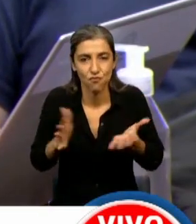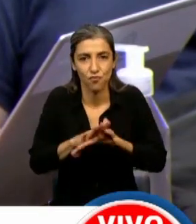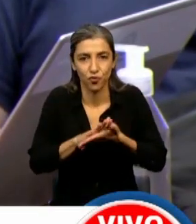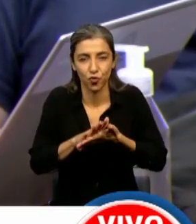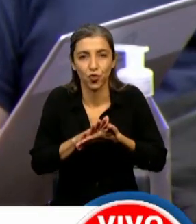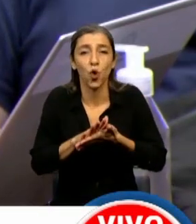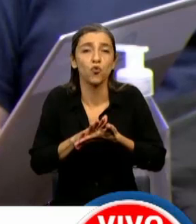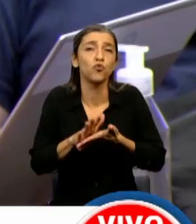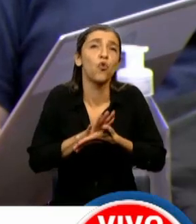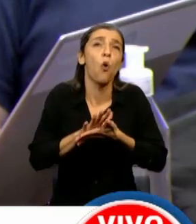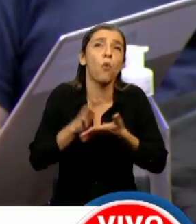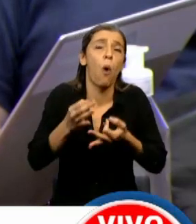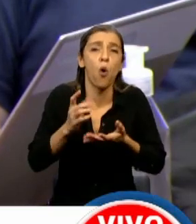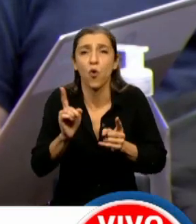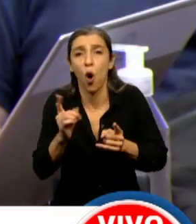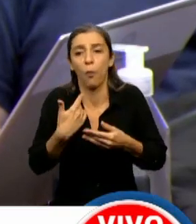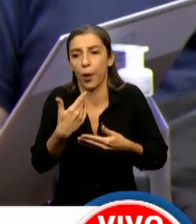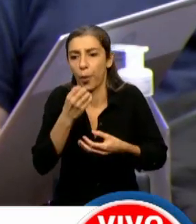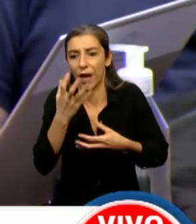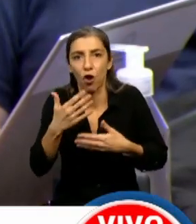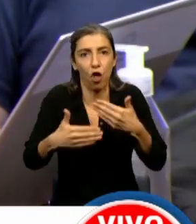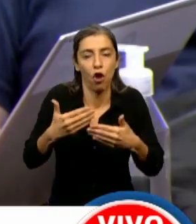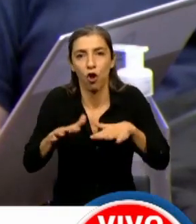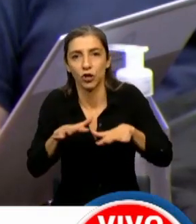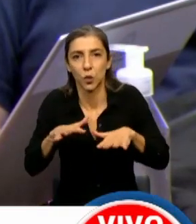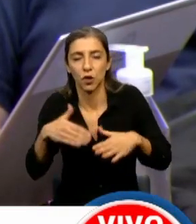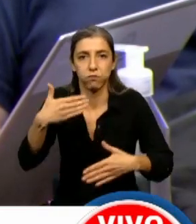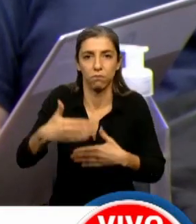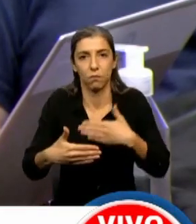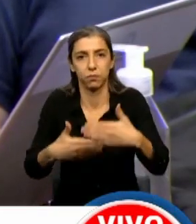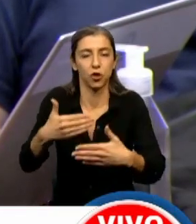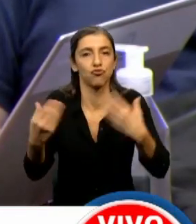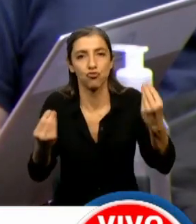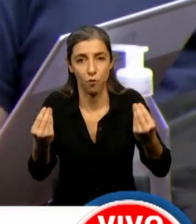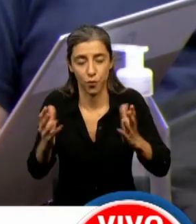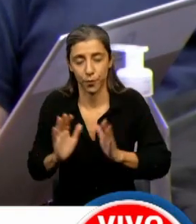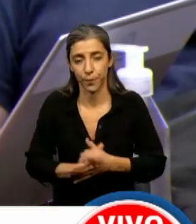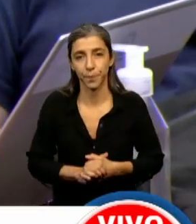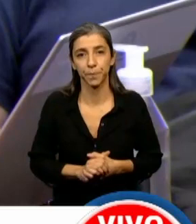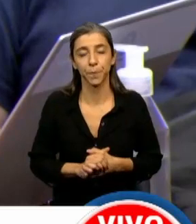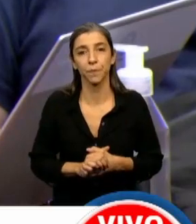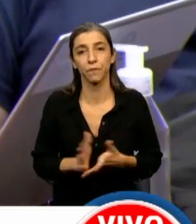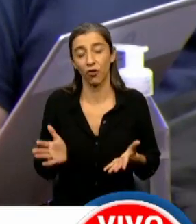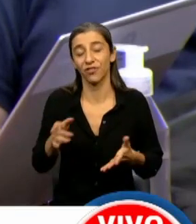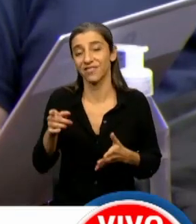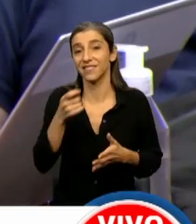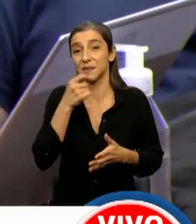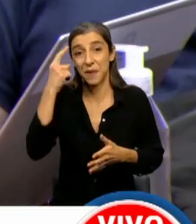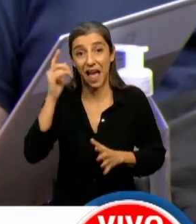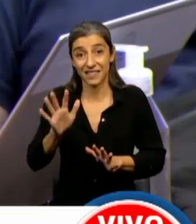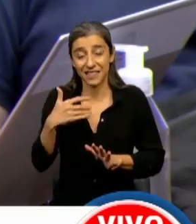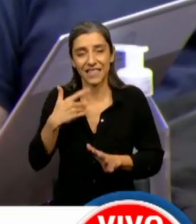que no fue correspondido con igual decisión por todos